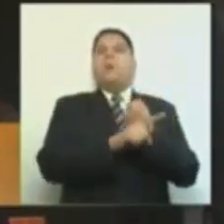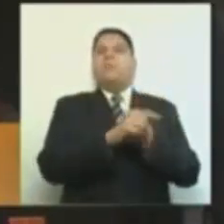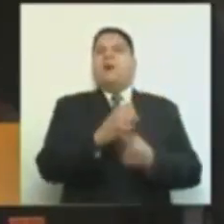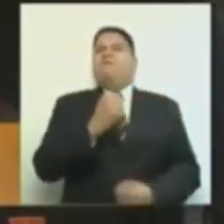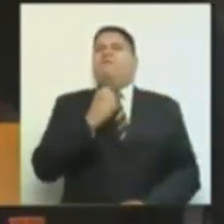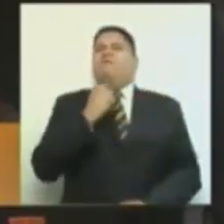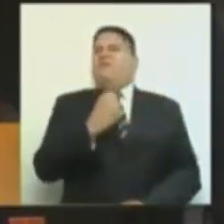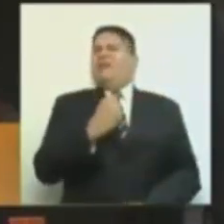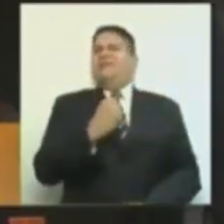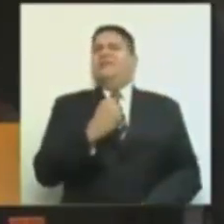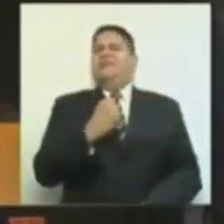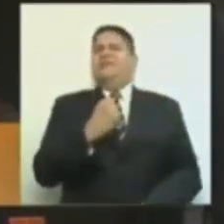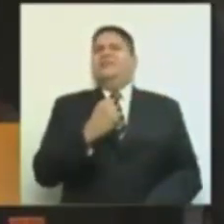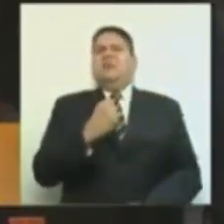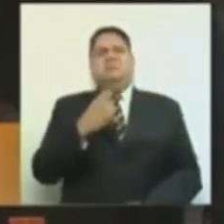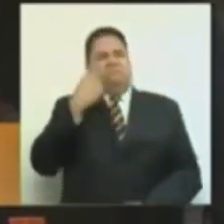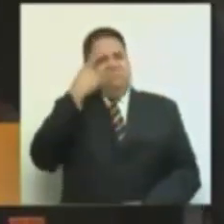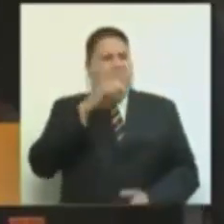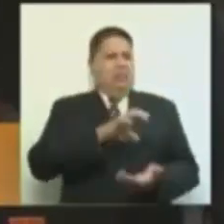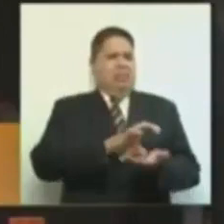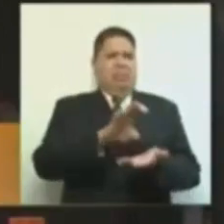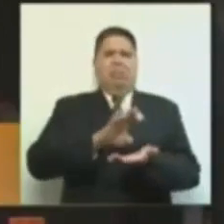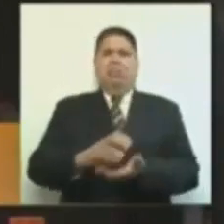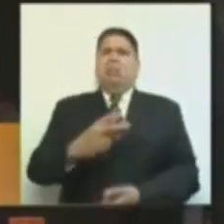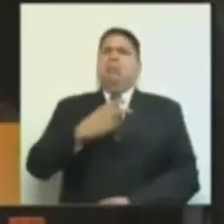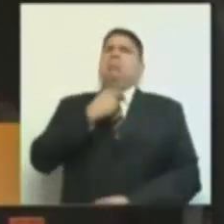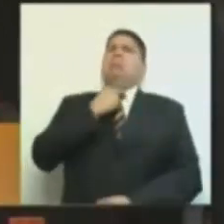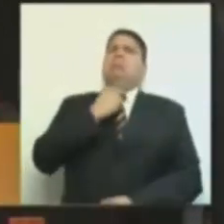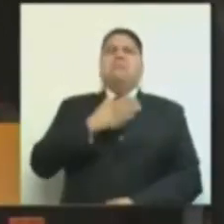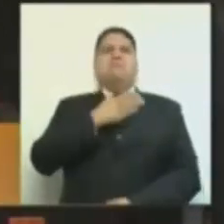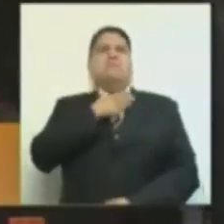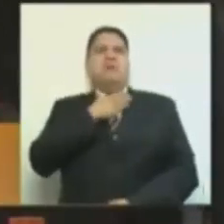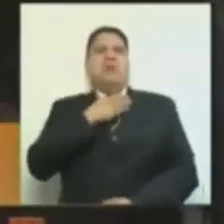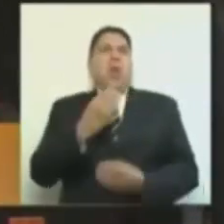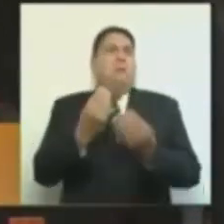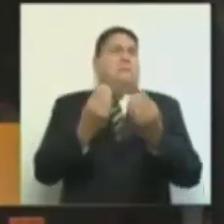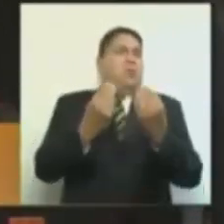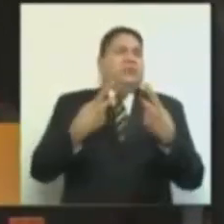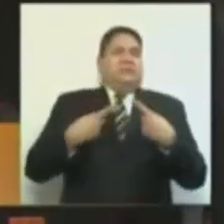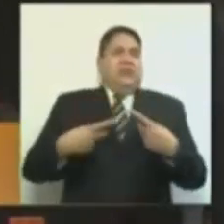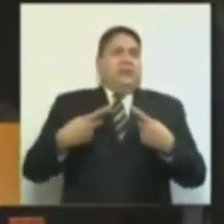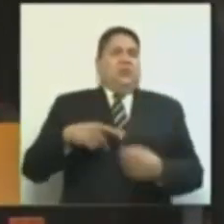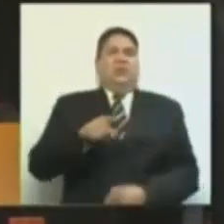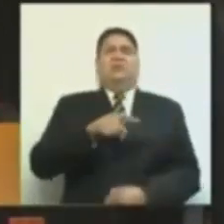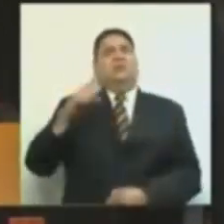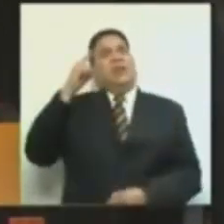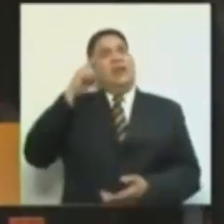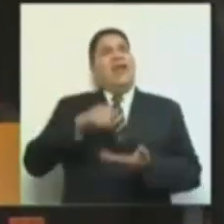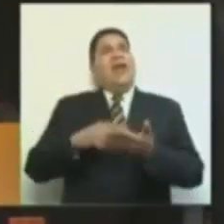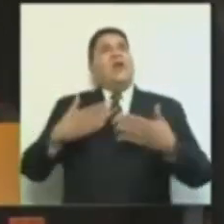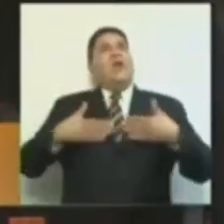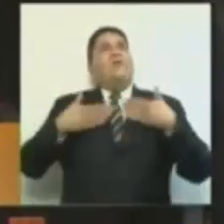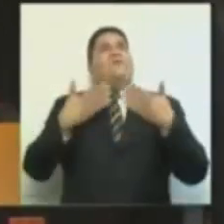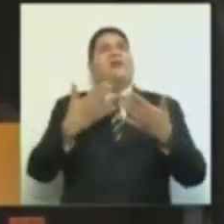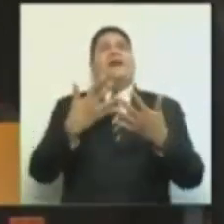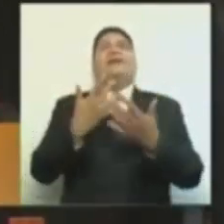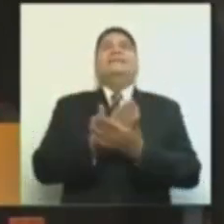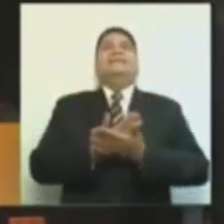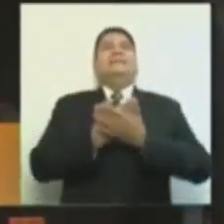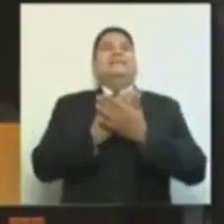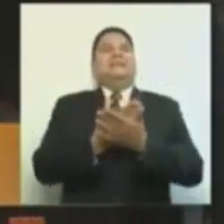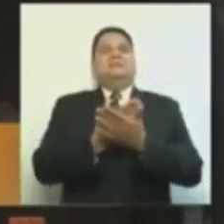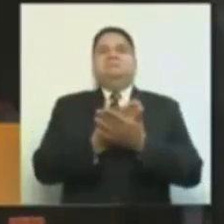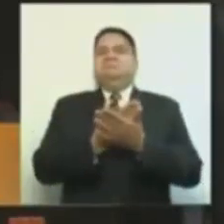recursos y están lastimando la ilusión y la esperanza de amplios